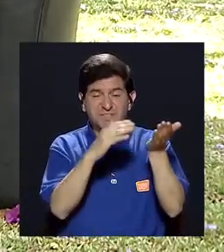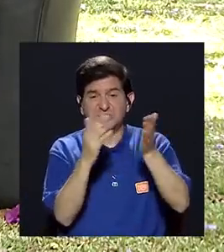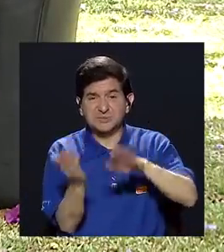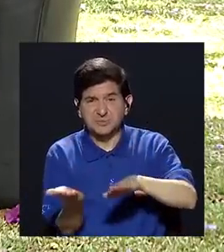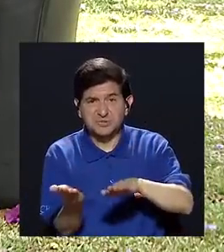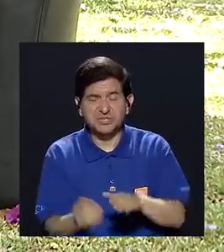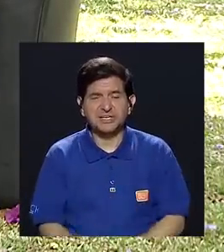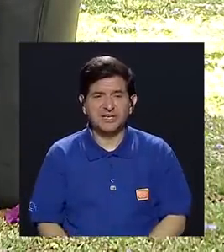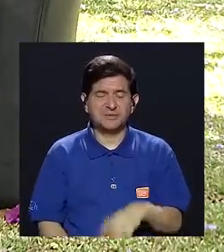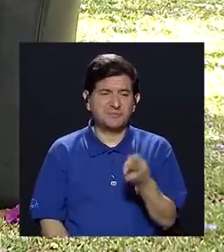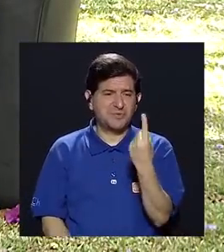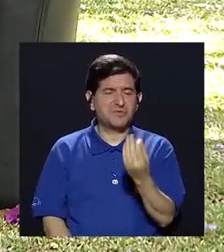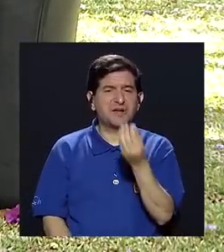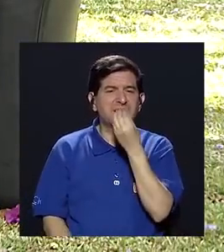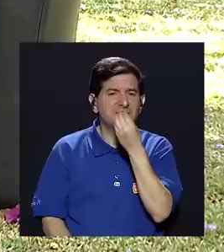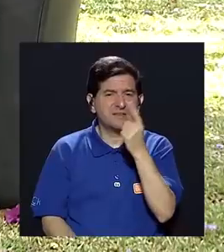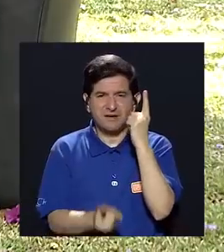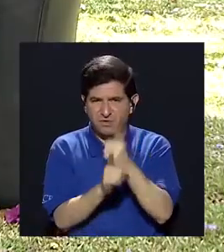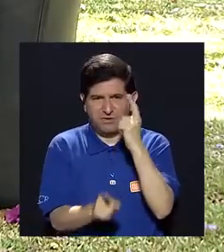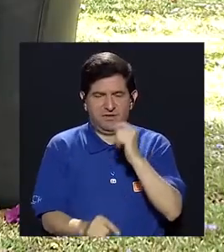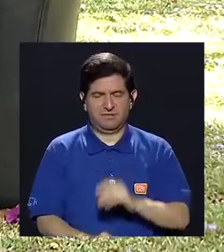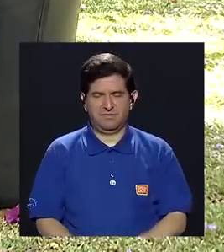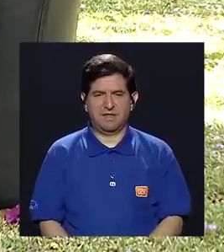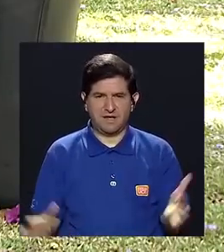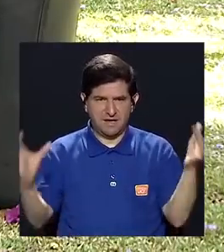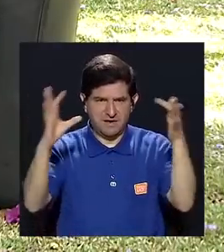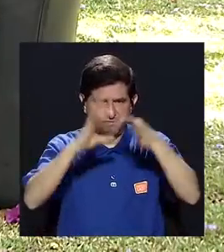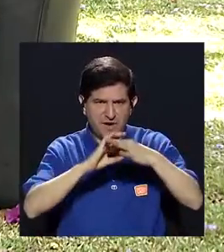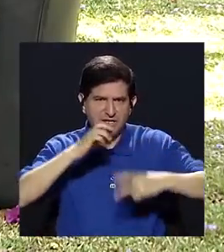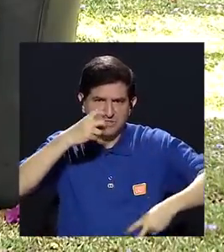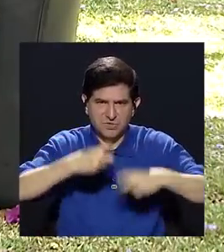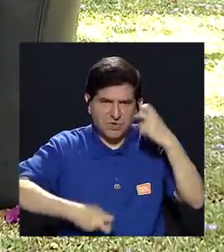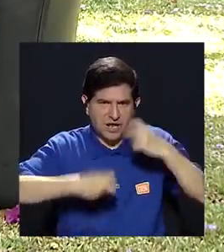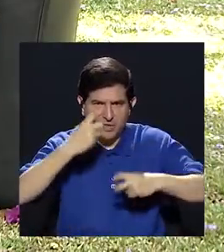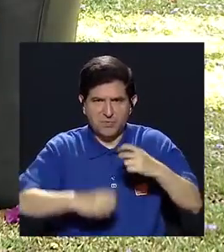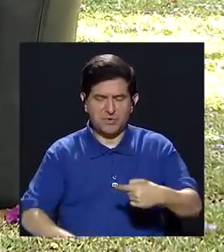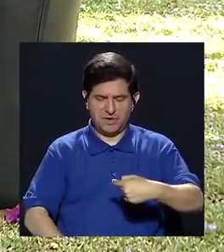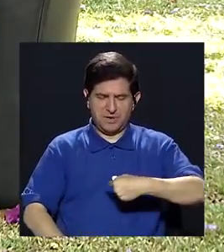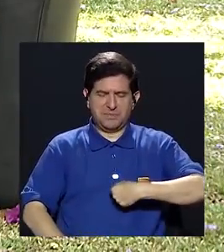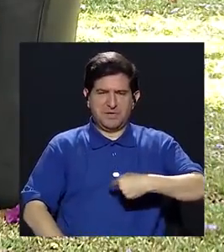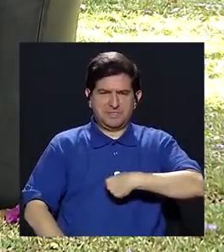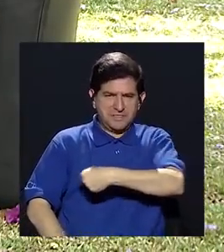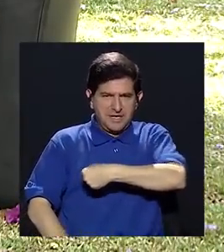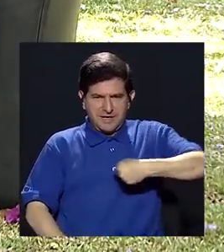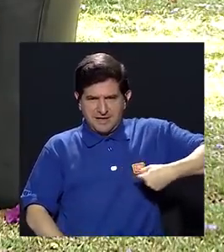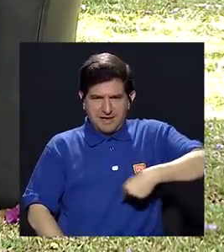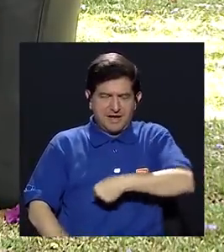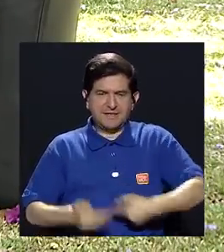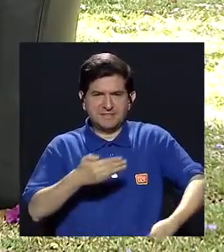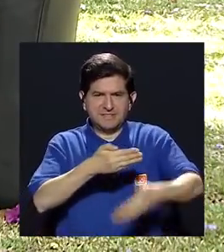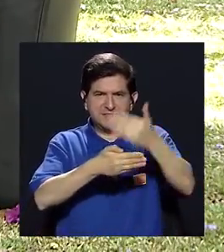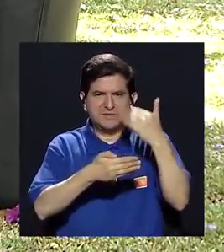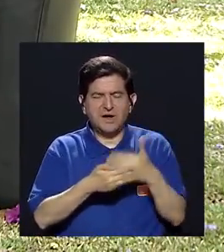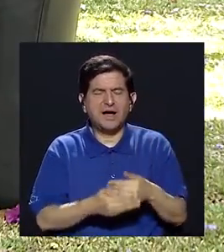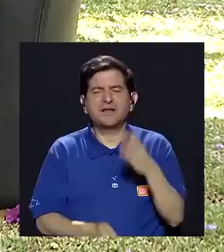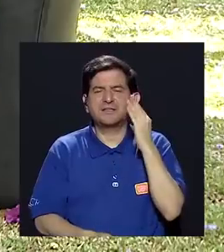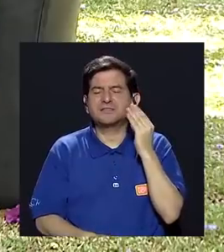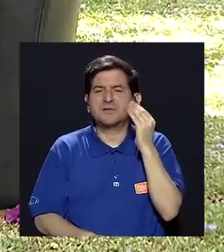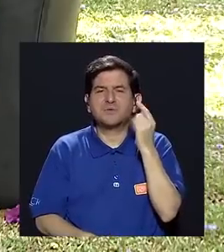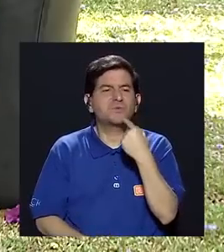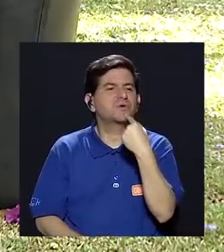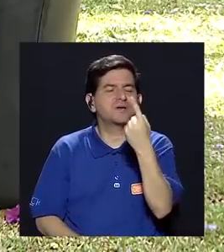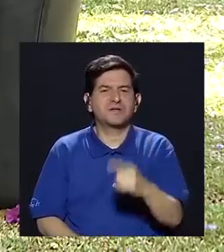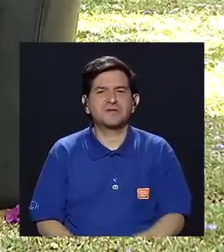morían por desnutrición relacionado con problemas gastrointestinales, lo que llamaban antes los